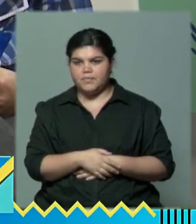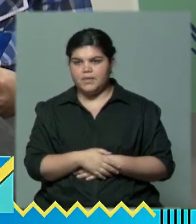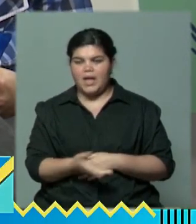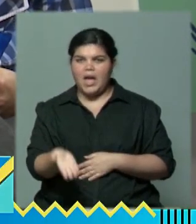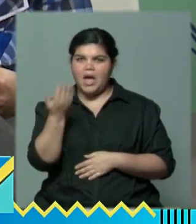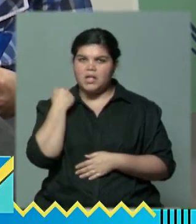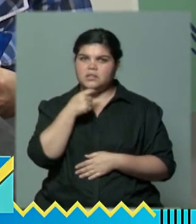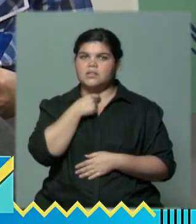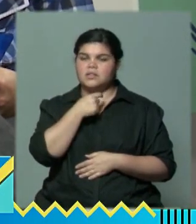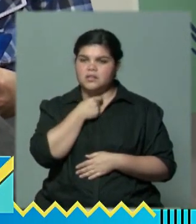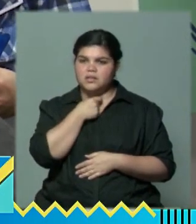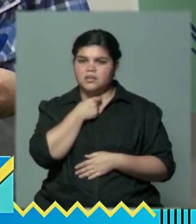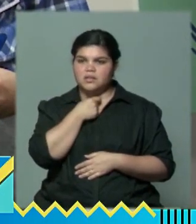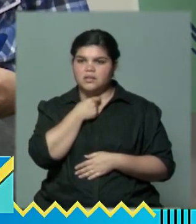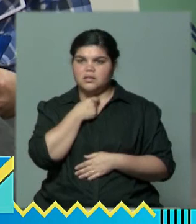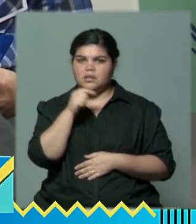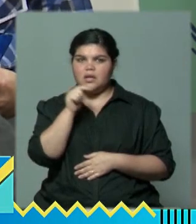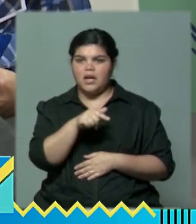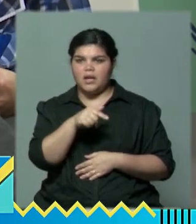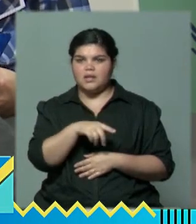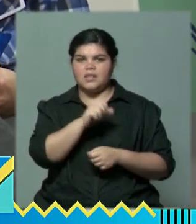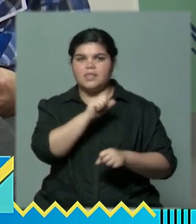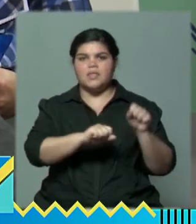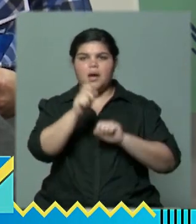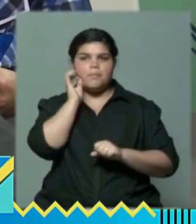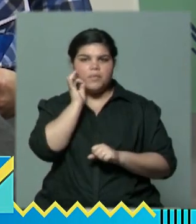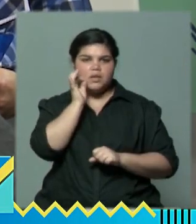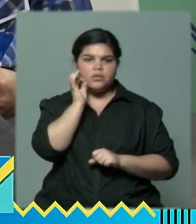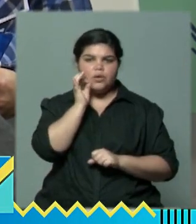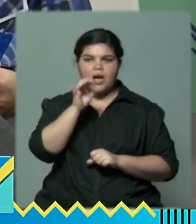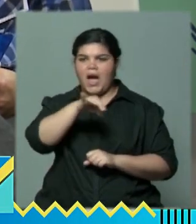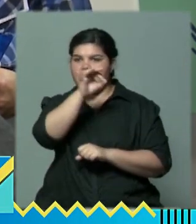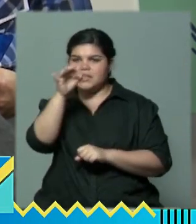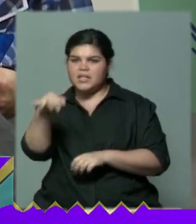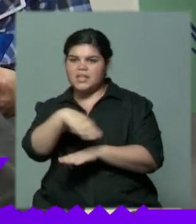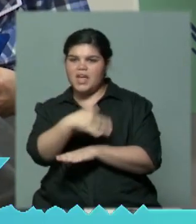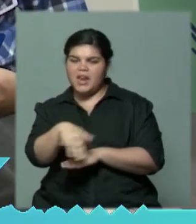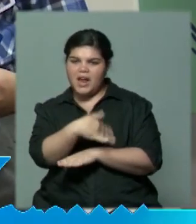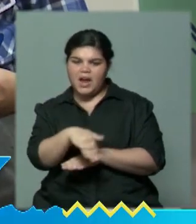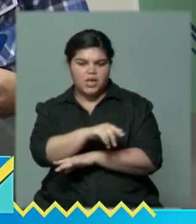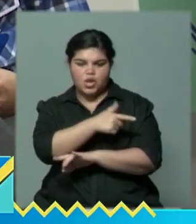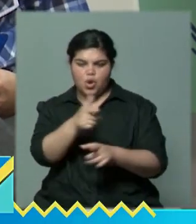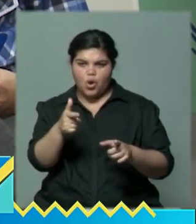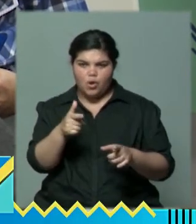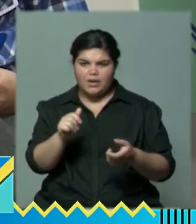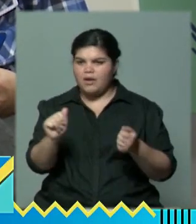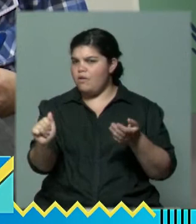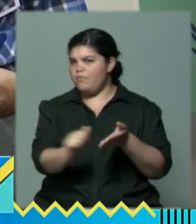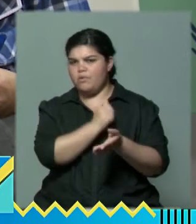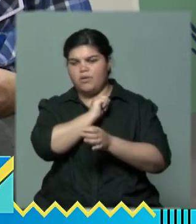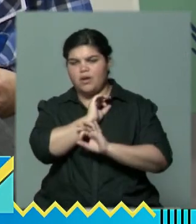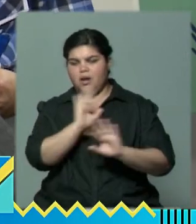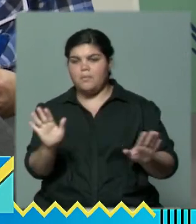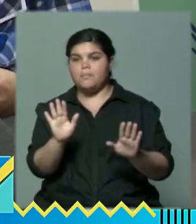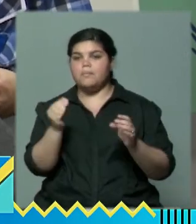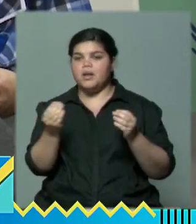pretendían que no hubiera en Capital ni trapitos ni artistas callejeros, como para mencionar un antecedente de